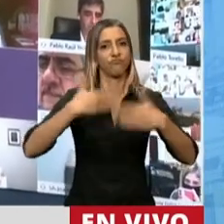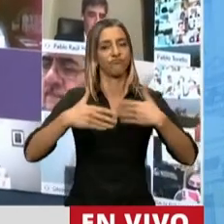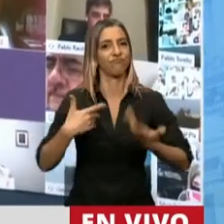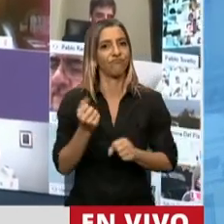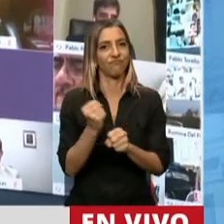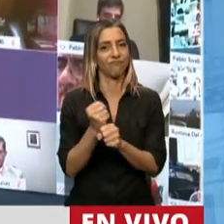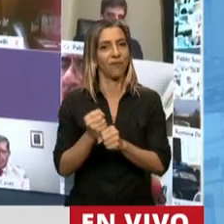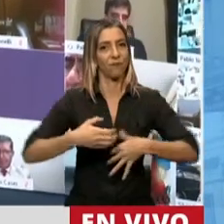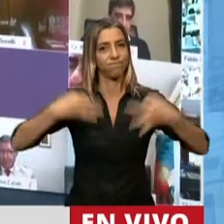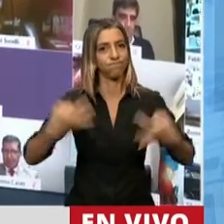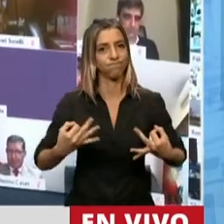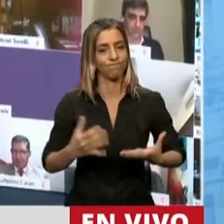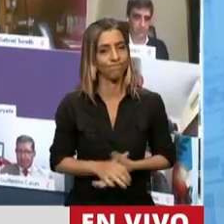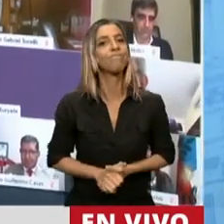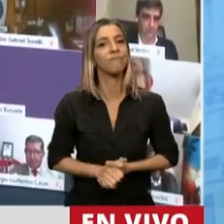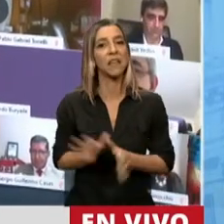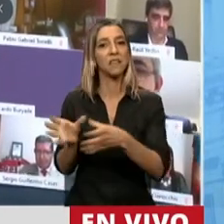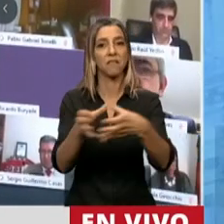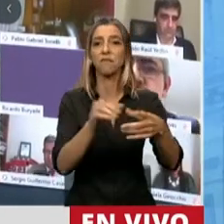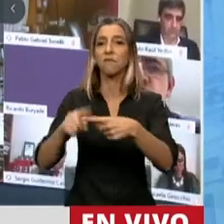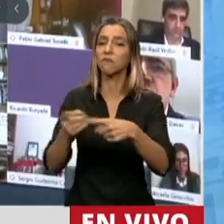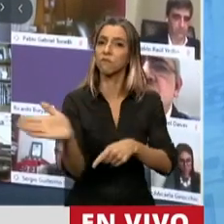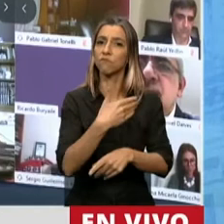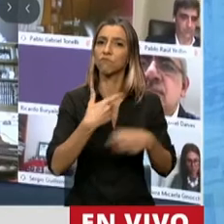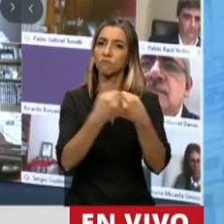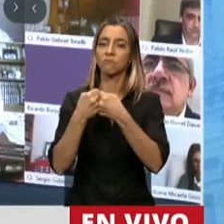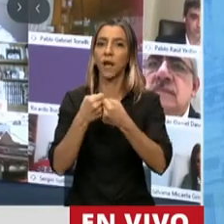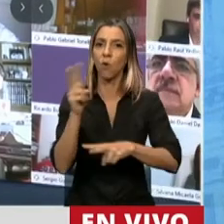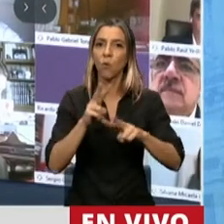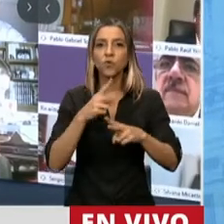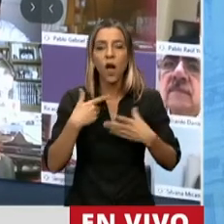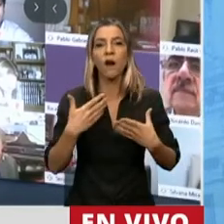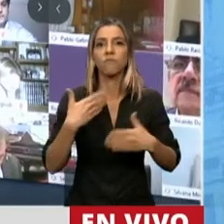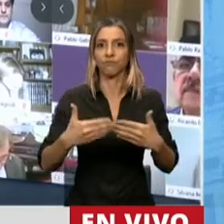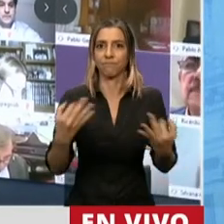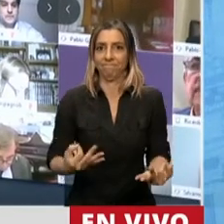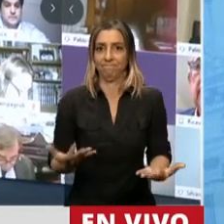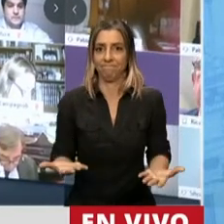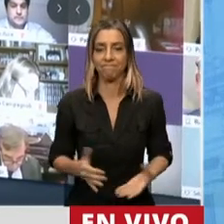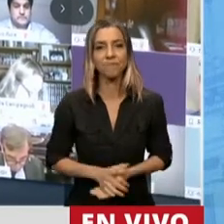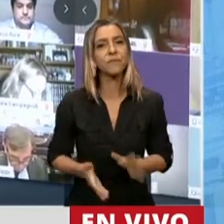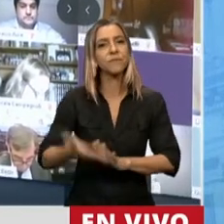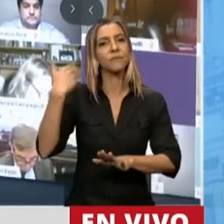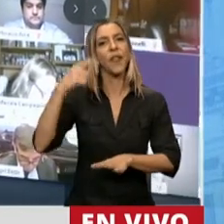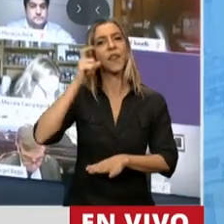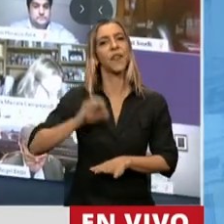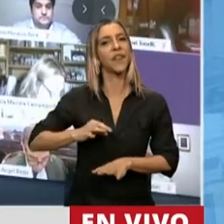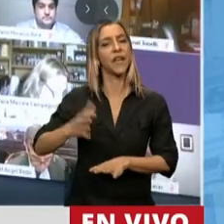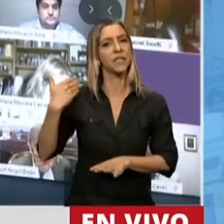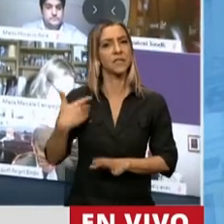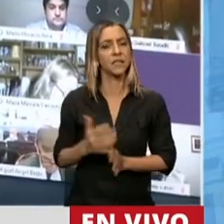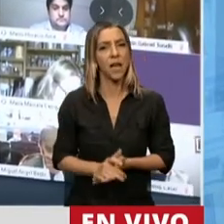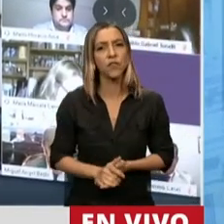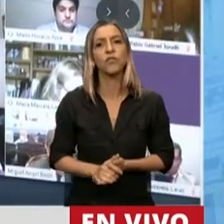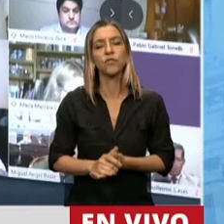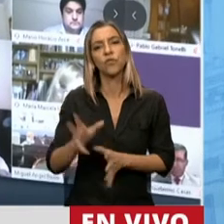y político de todos los bloques y quiero hacer este reconocimiento. Cuando hace más de 10 años, habiendo tenido el gran